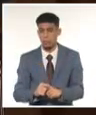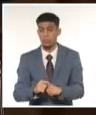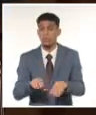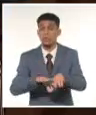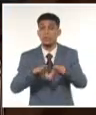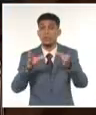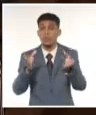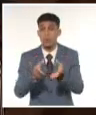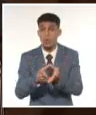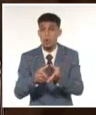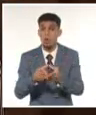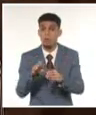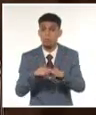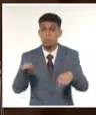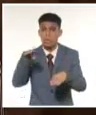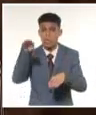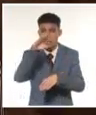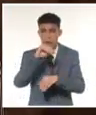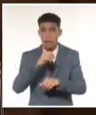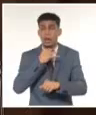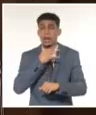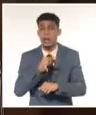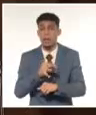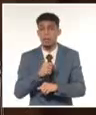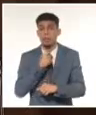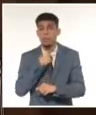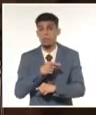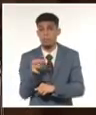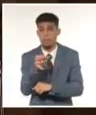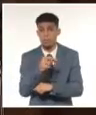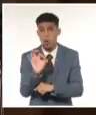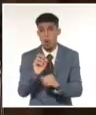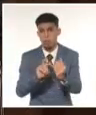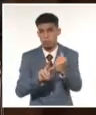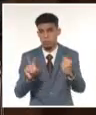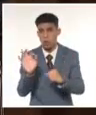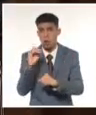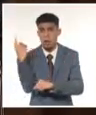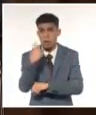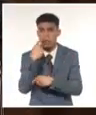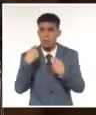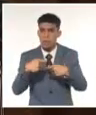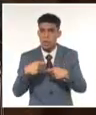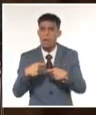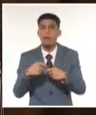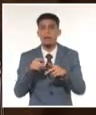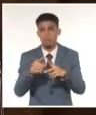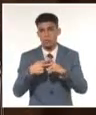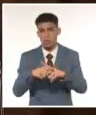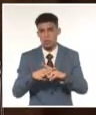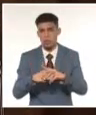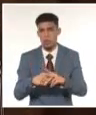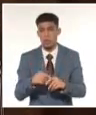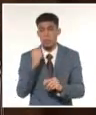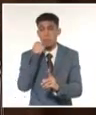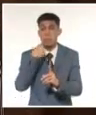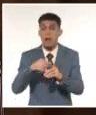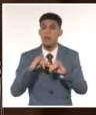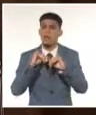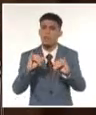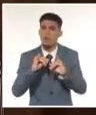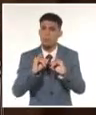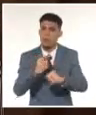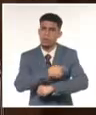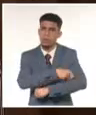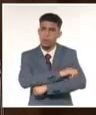sensibilidad ante esos problemas. Hay que informar constantemente al pueblo sobre el estado de la solución que esperan y, sobre todo,